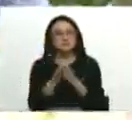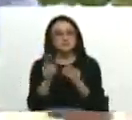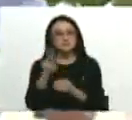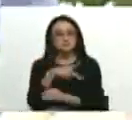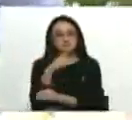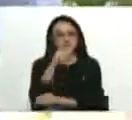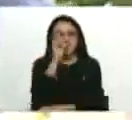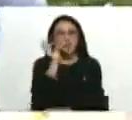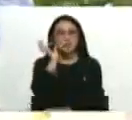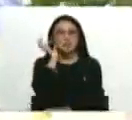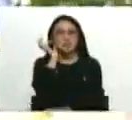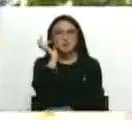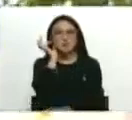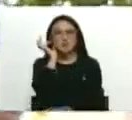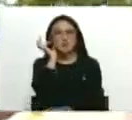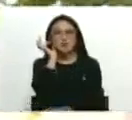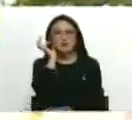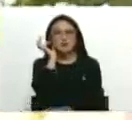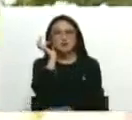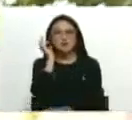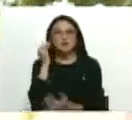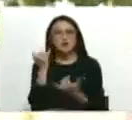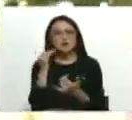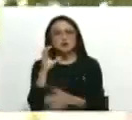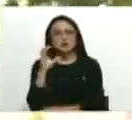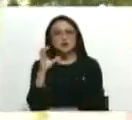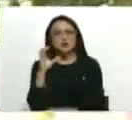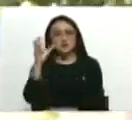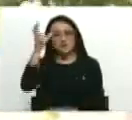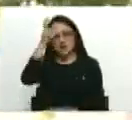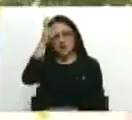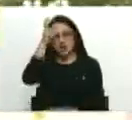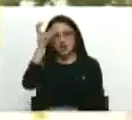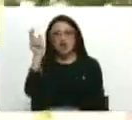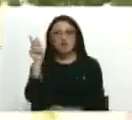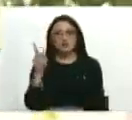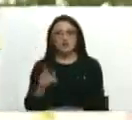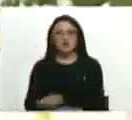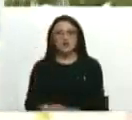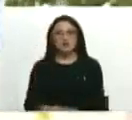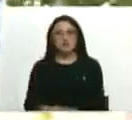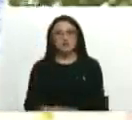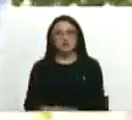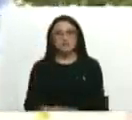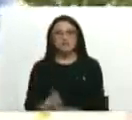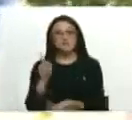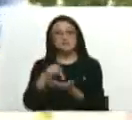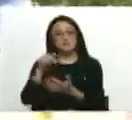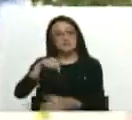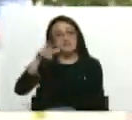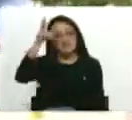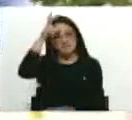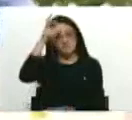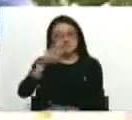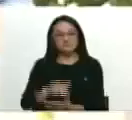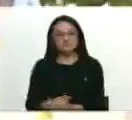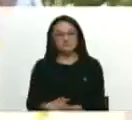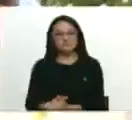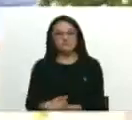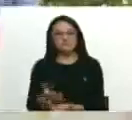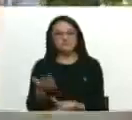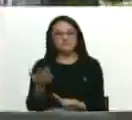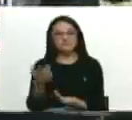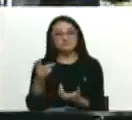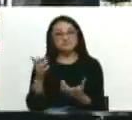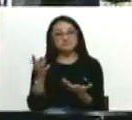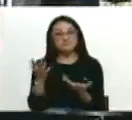los poetas aquí de Coro, que están en Coro, que vinieron a Coro, que vinieron a Falcón, con la esperanza